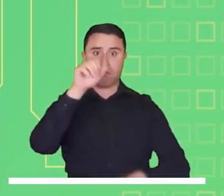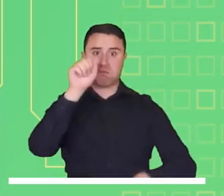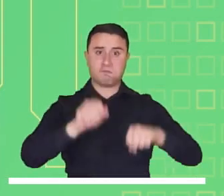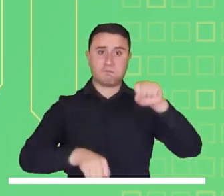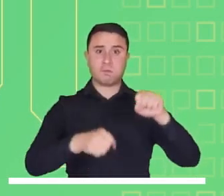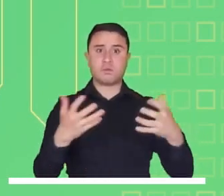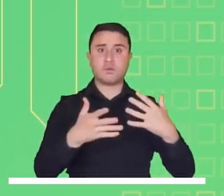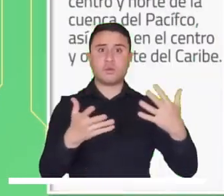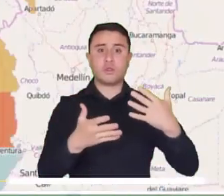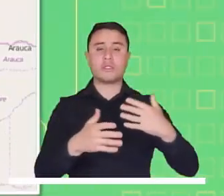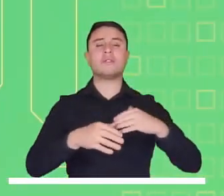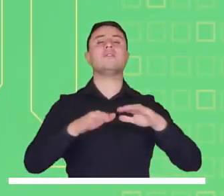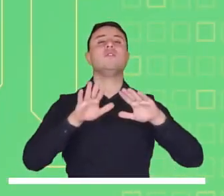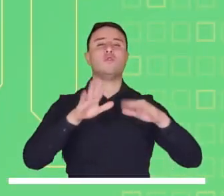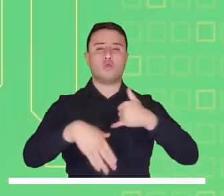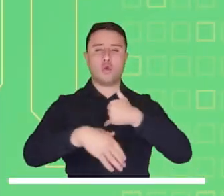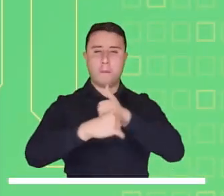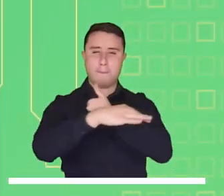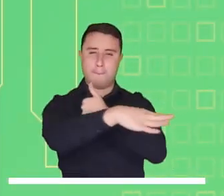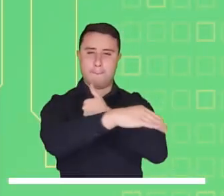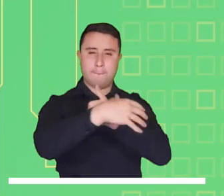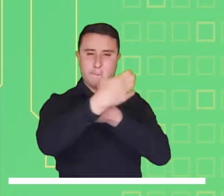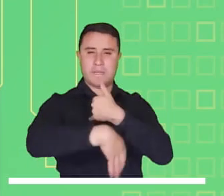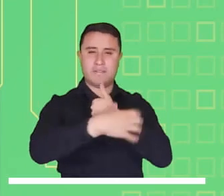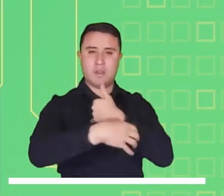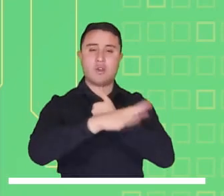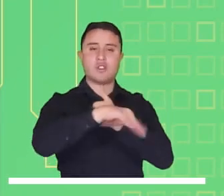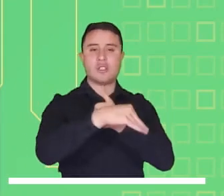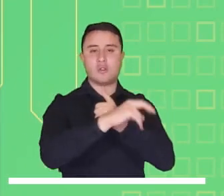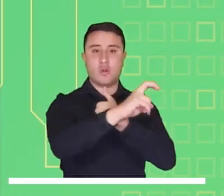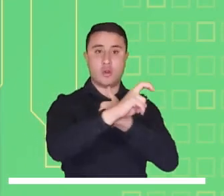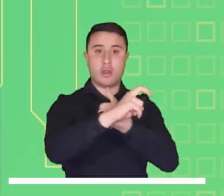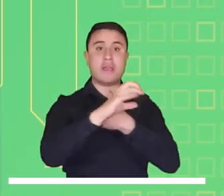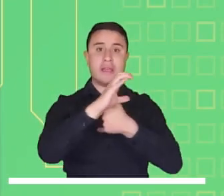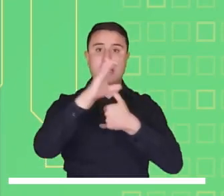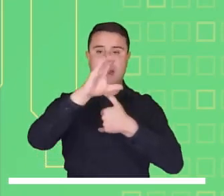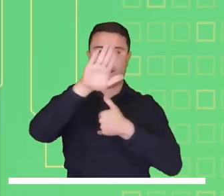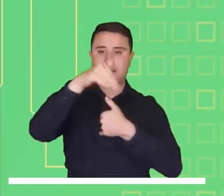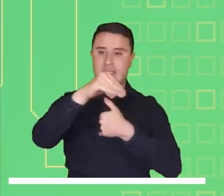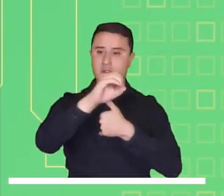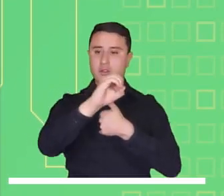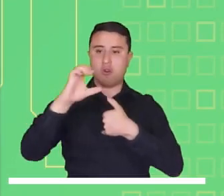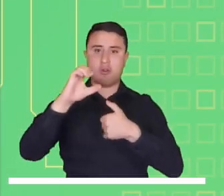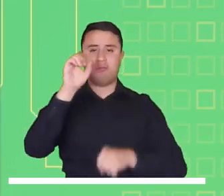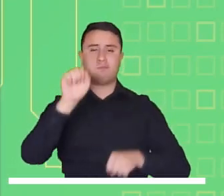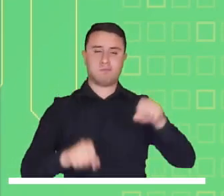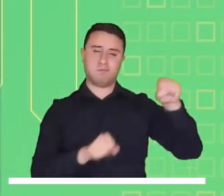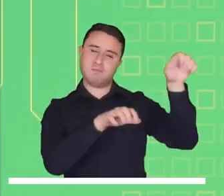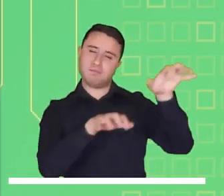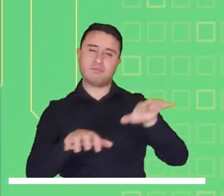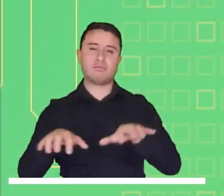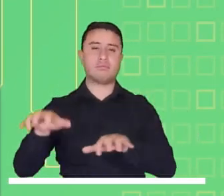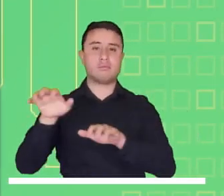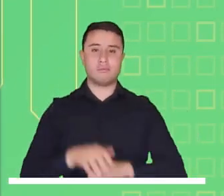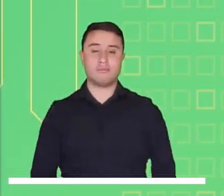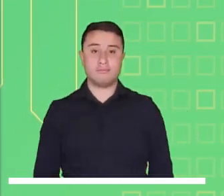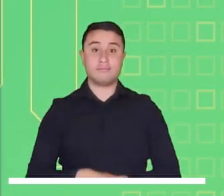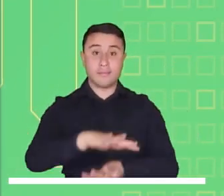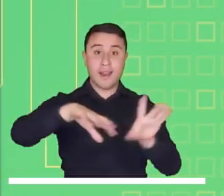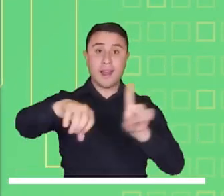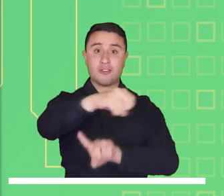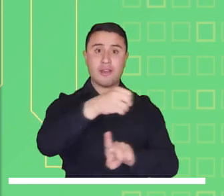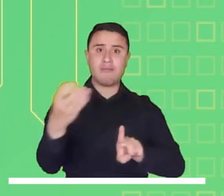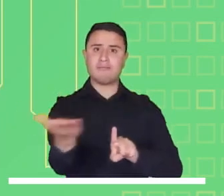Finalizamos con las alertas meteomarinas, que anuncian moderada probabilidad de lluvias en el centro y norte de la cuenca del Pacífico, así como en el